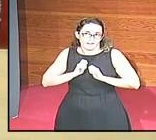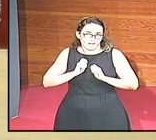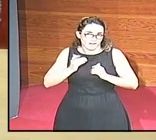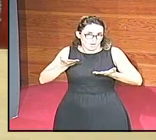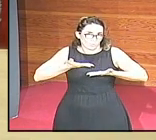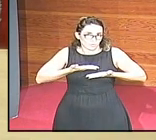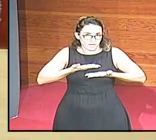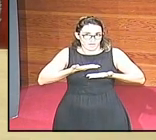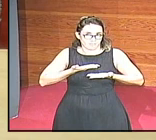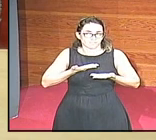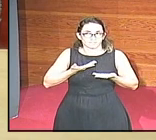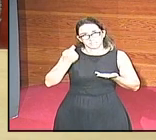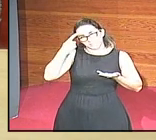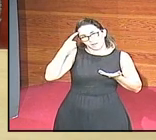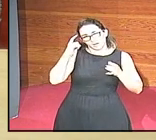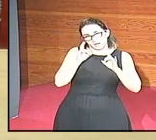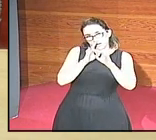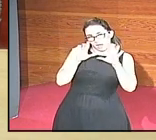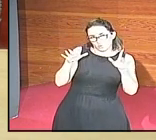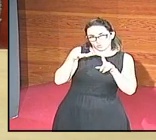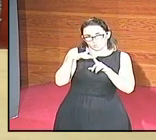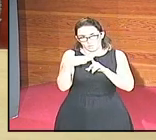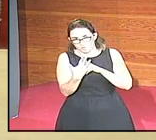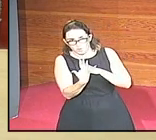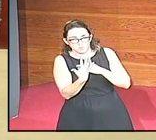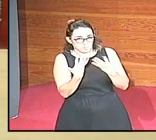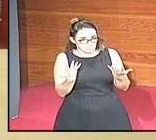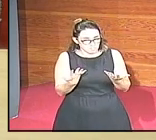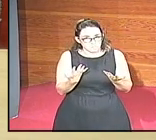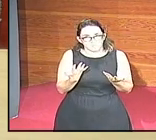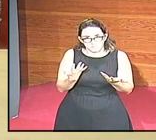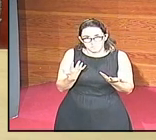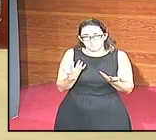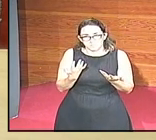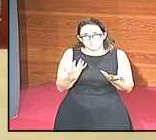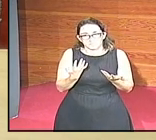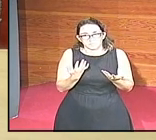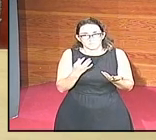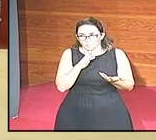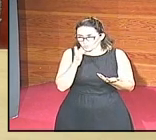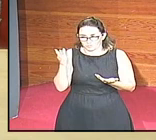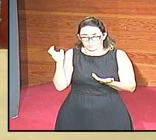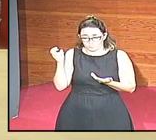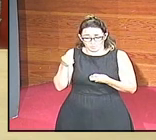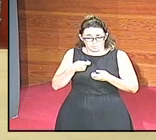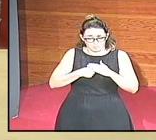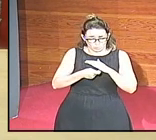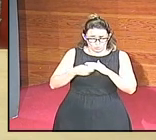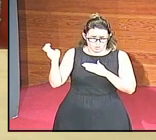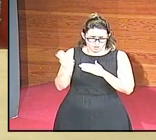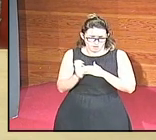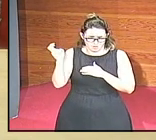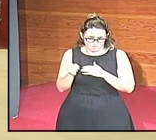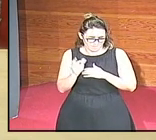pues clara y real de la situación. Y vamos, encantada de que vengas a Vitoria todas las veces que quieras, que yo te